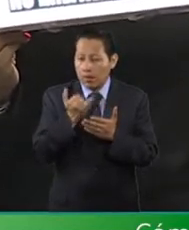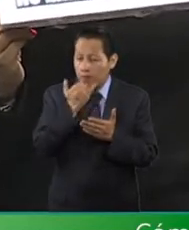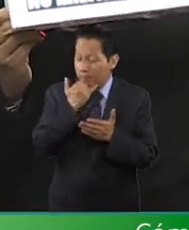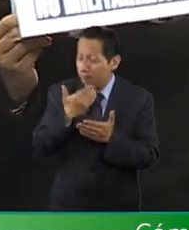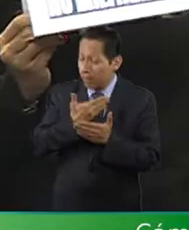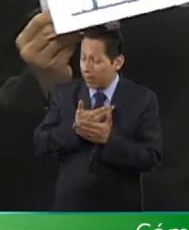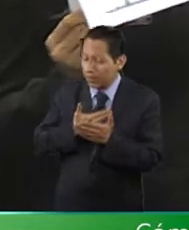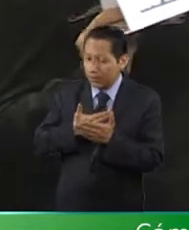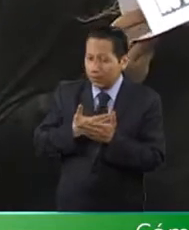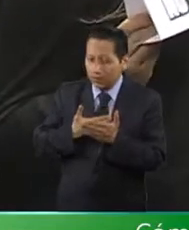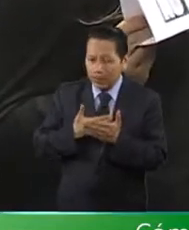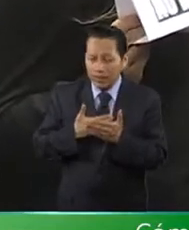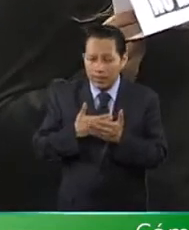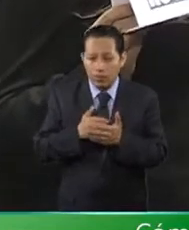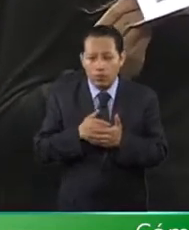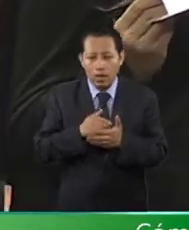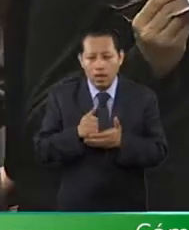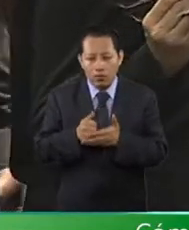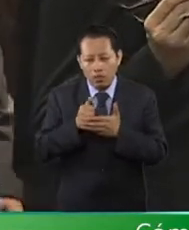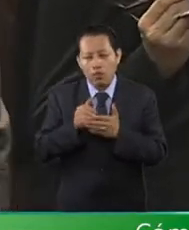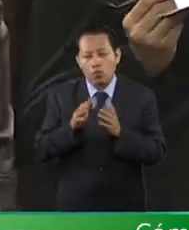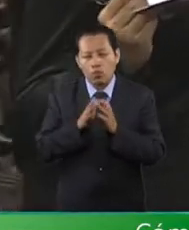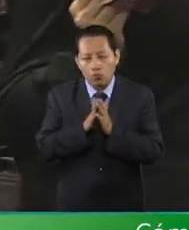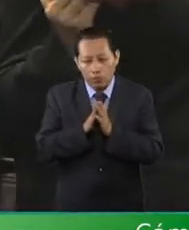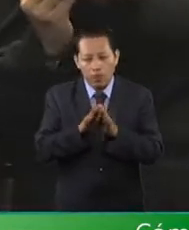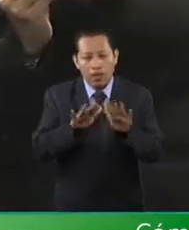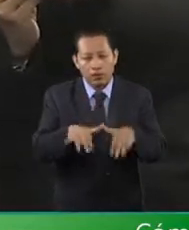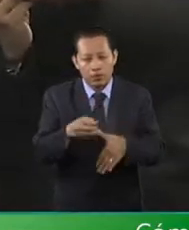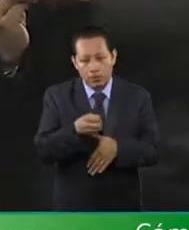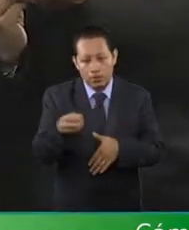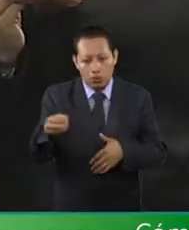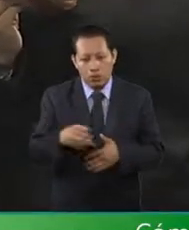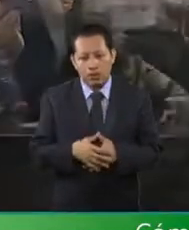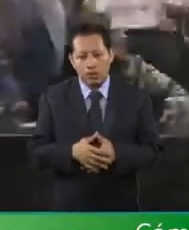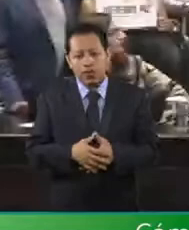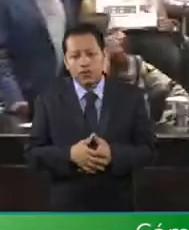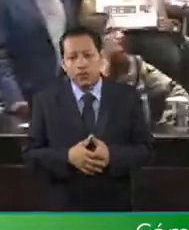presidente si me ayuda a poner orden en esta asamblea